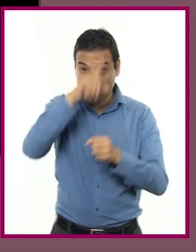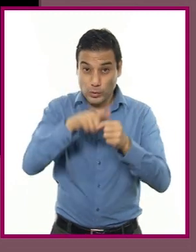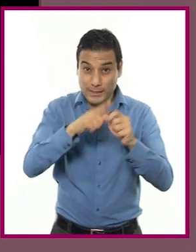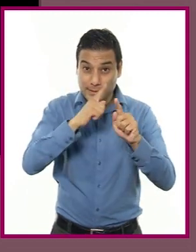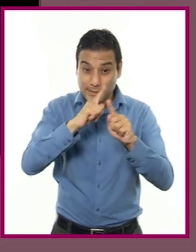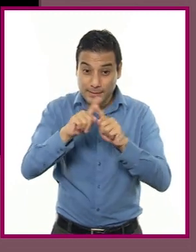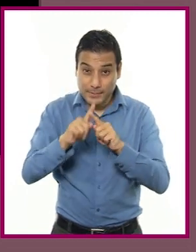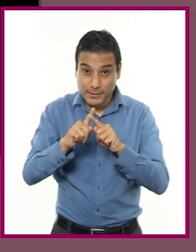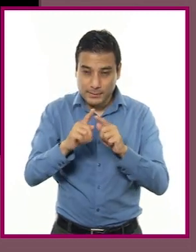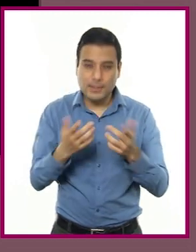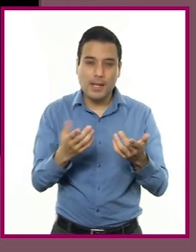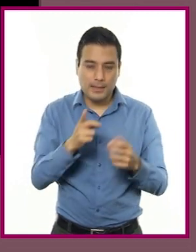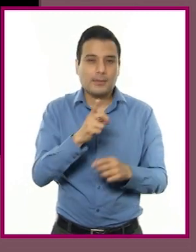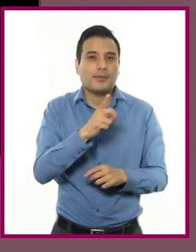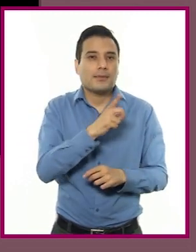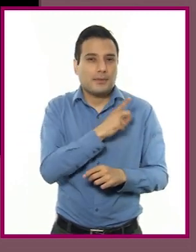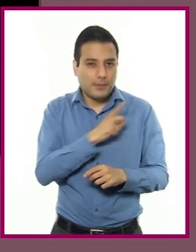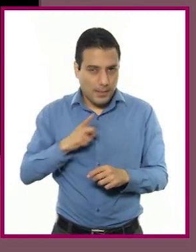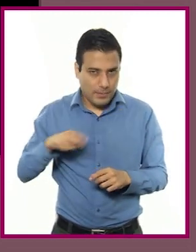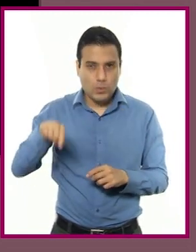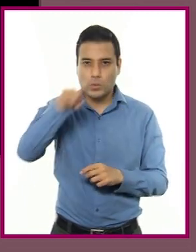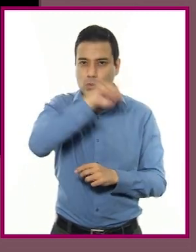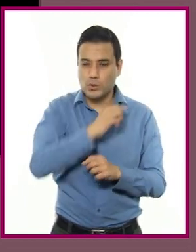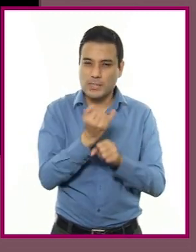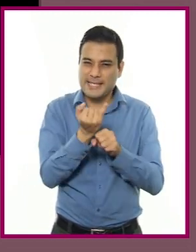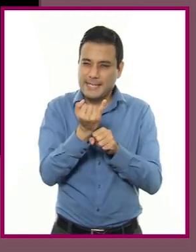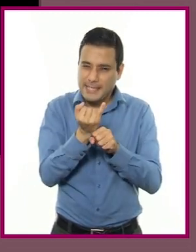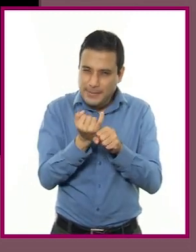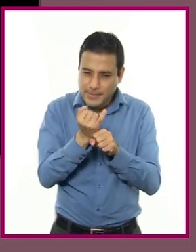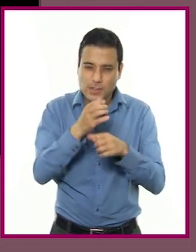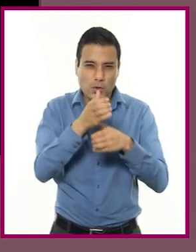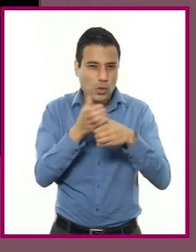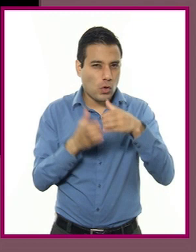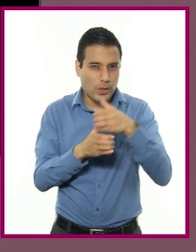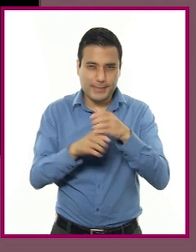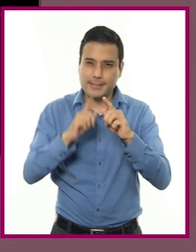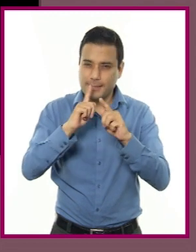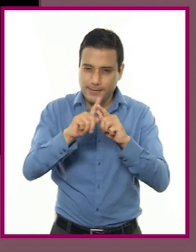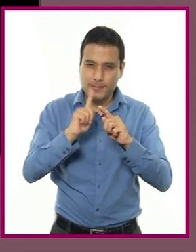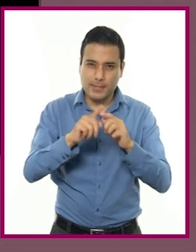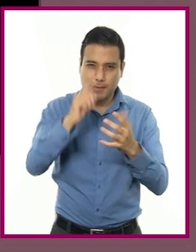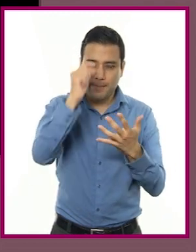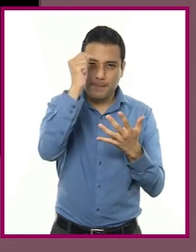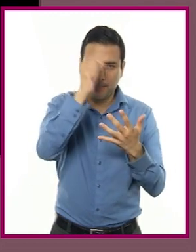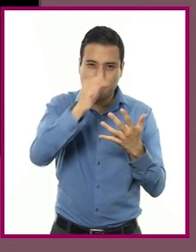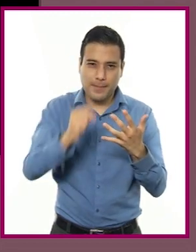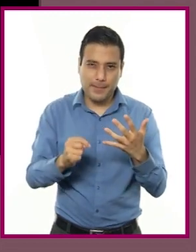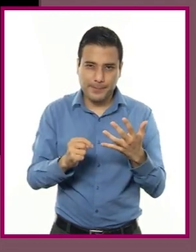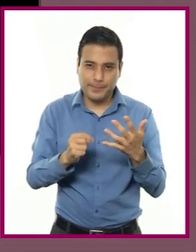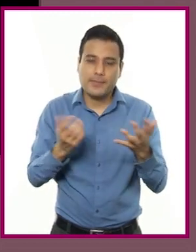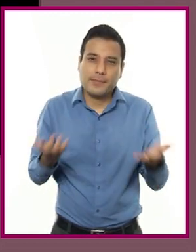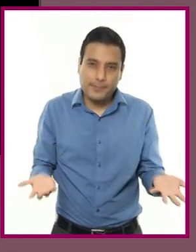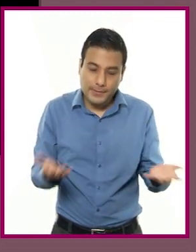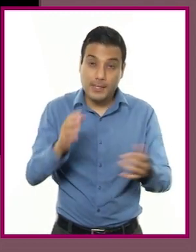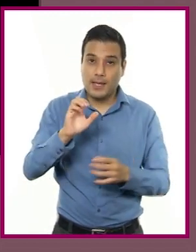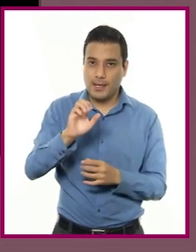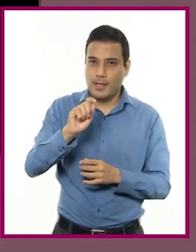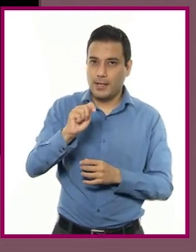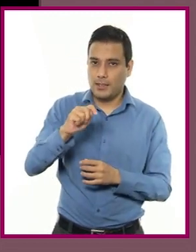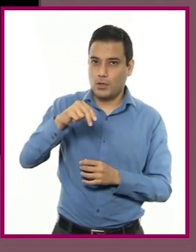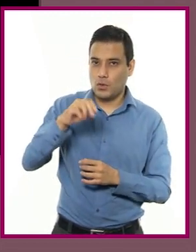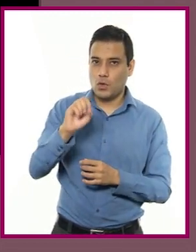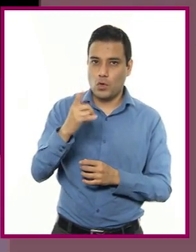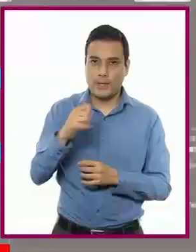es necesario tener muchos elementos que justamente la etnología, como la ciencia de la diversidad cultural,